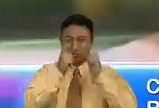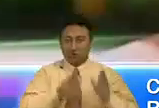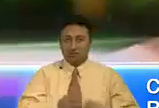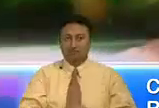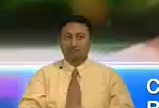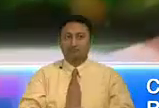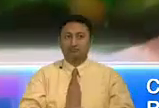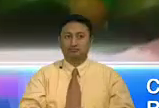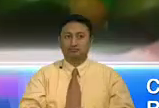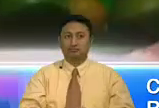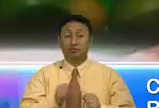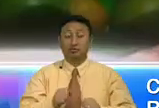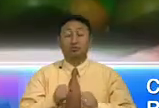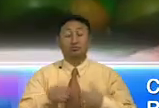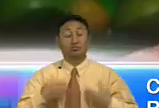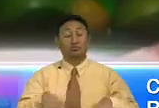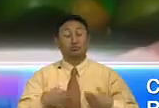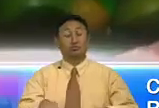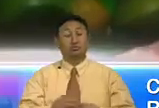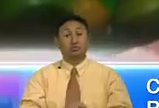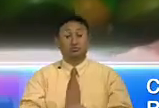Fue un susto grande, pero